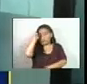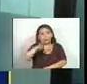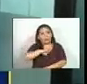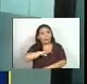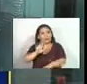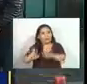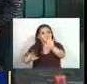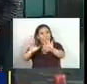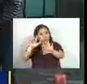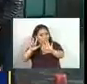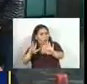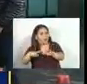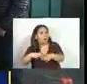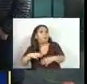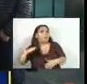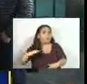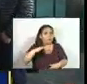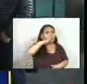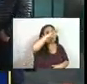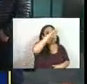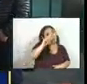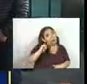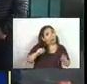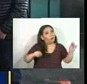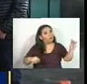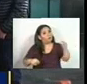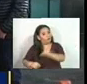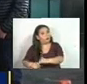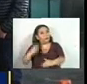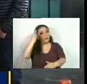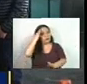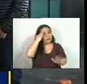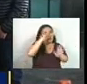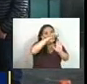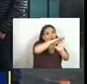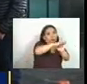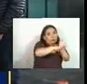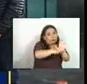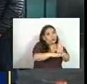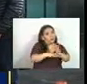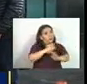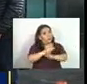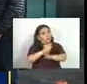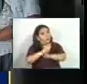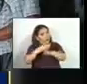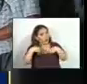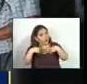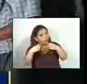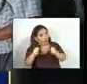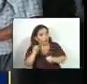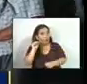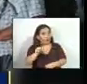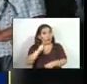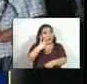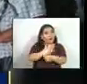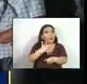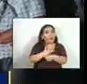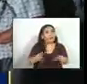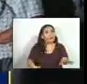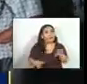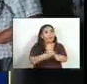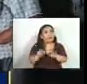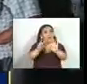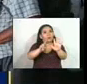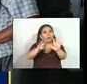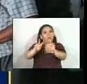septiembre para vuelos comerciales bajo los protocolos sanitarios y las recomendaciones a la fecha Guatemala suma 74